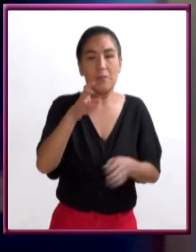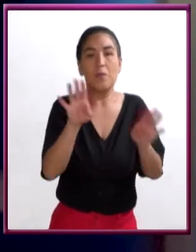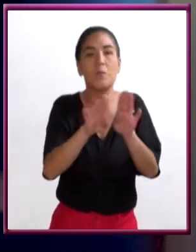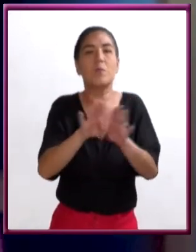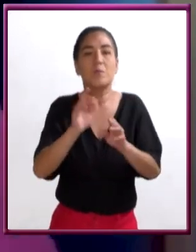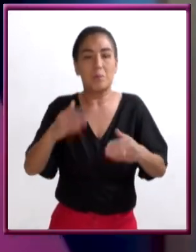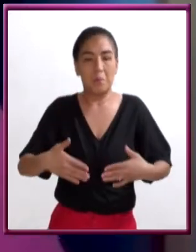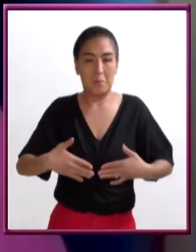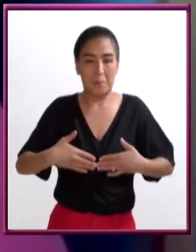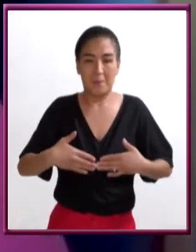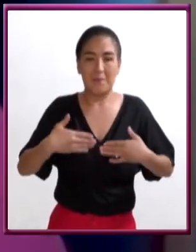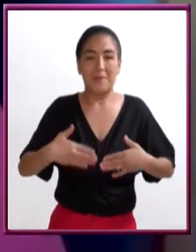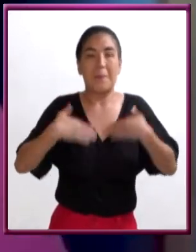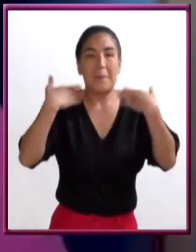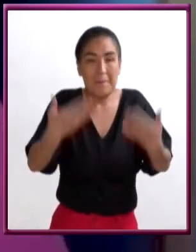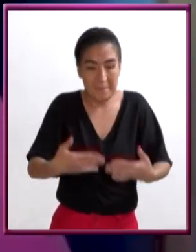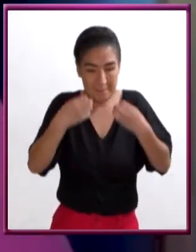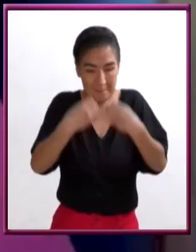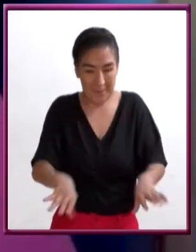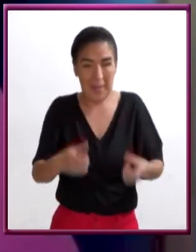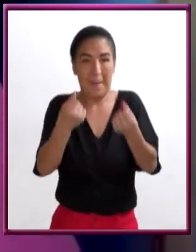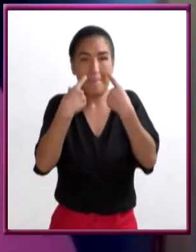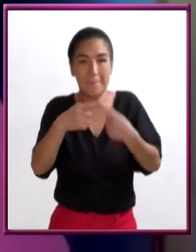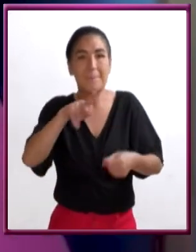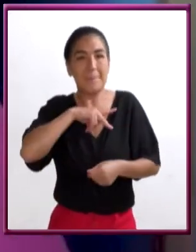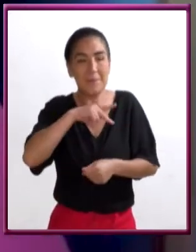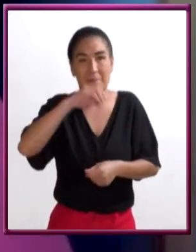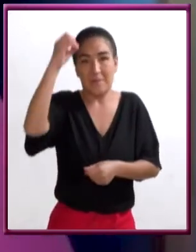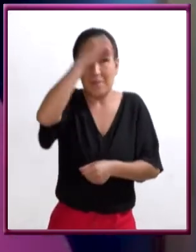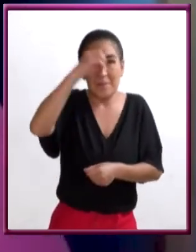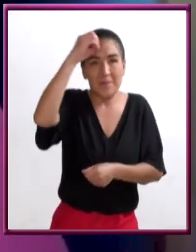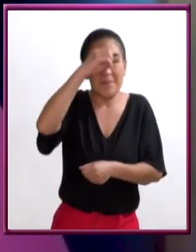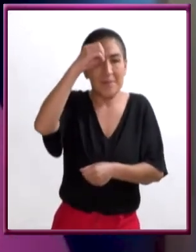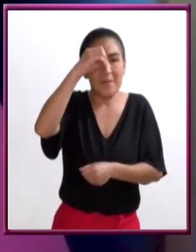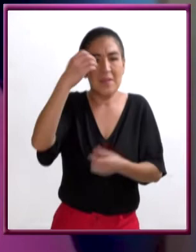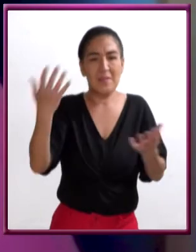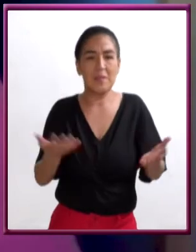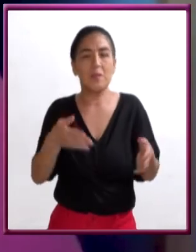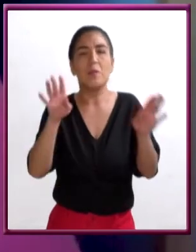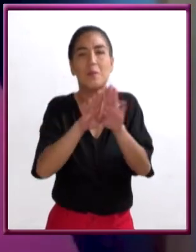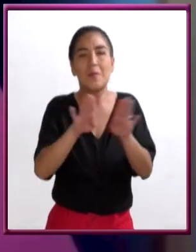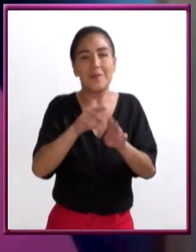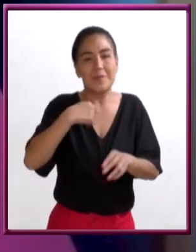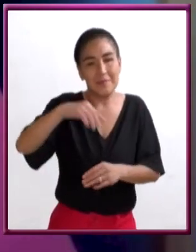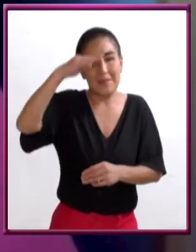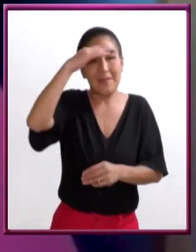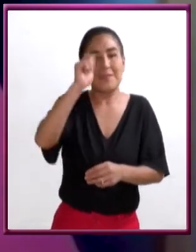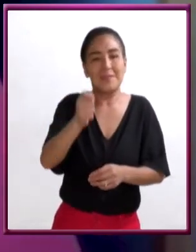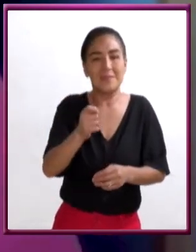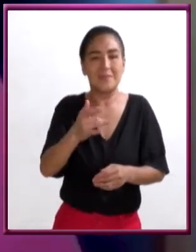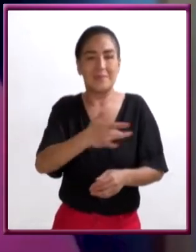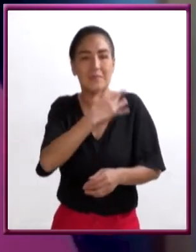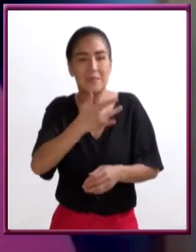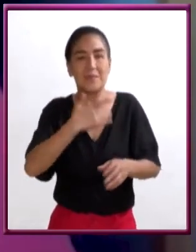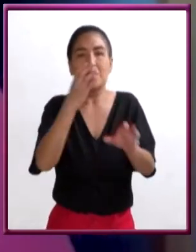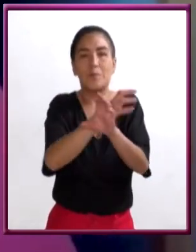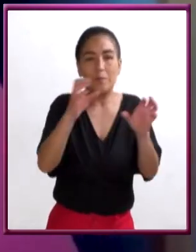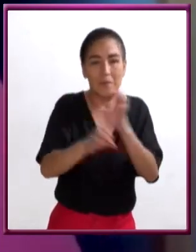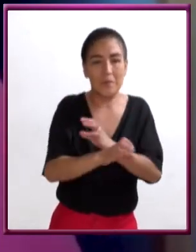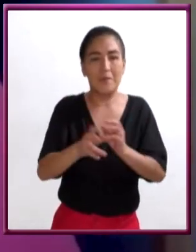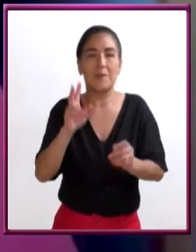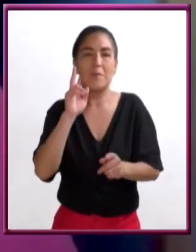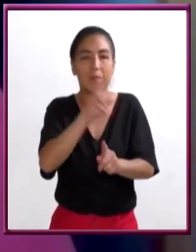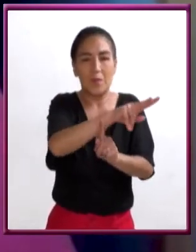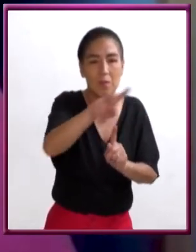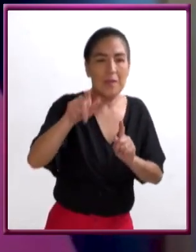Justamente porque como se pierde la confianza en el punto de vista propio, en nuestra manera de evaluar las cosas, nuestra manera